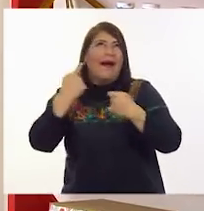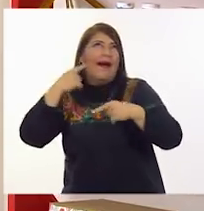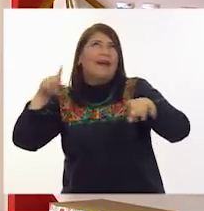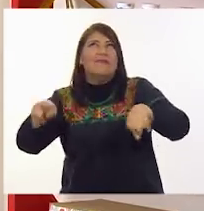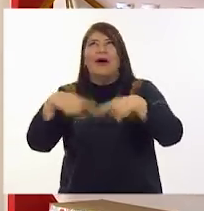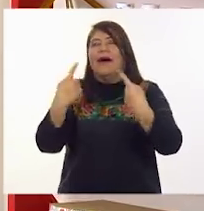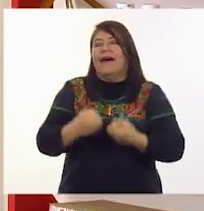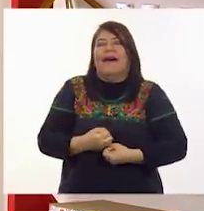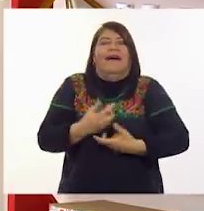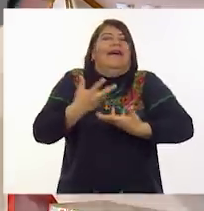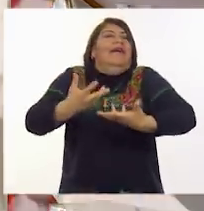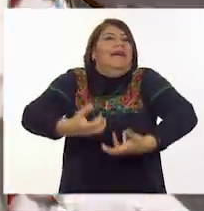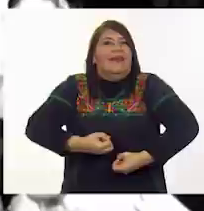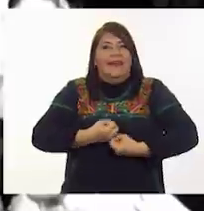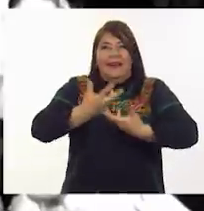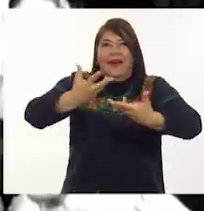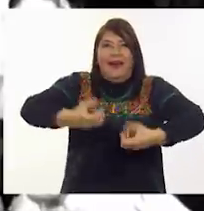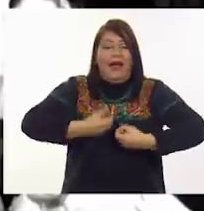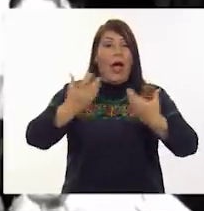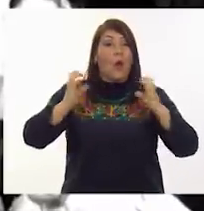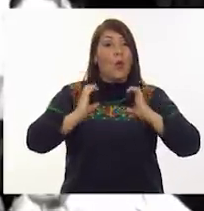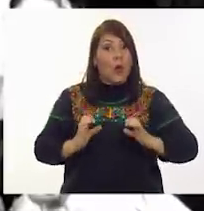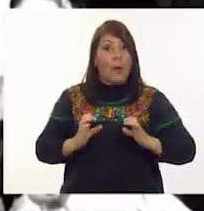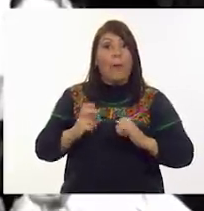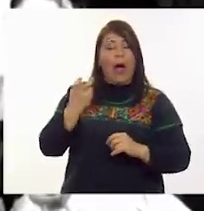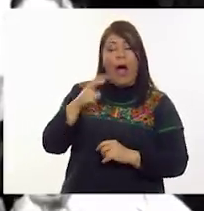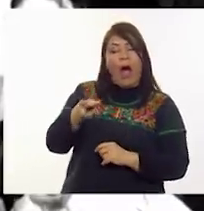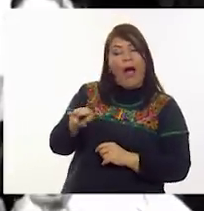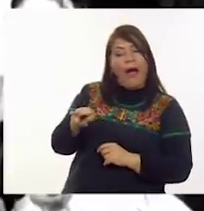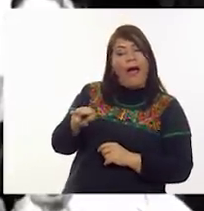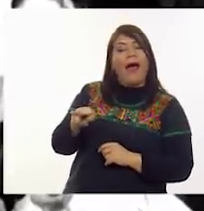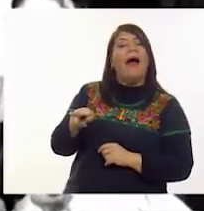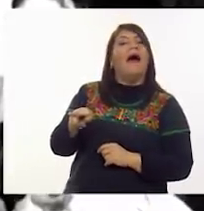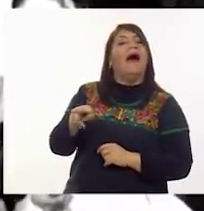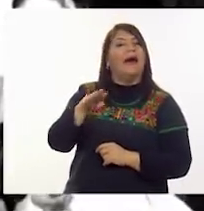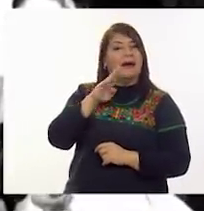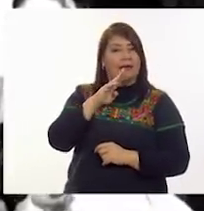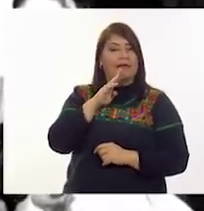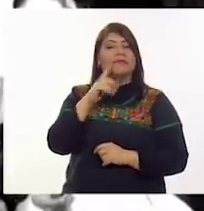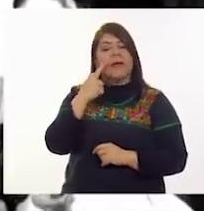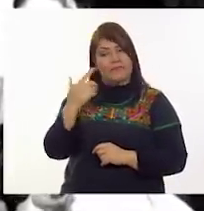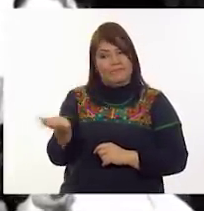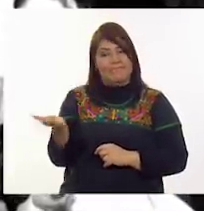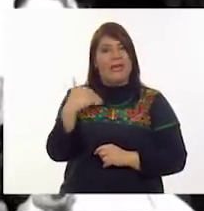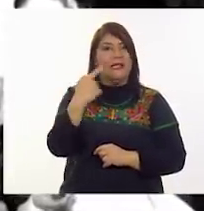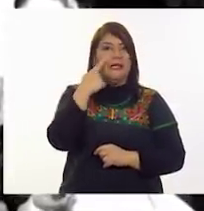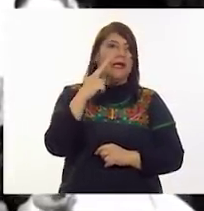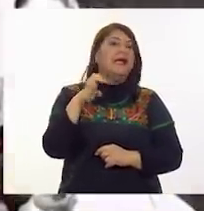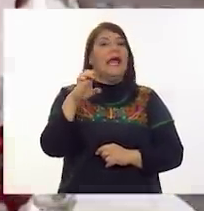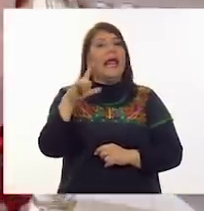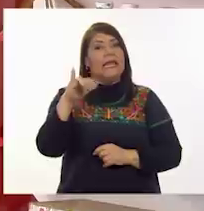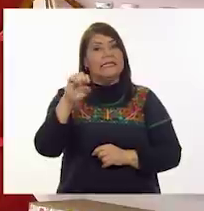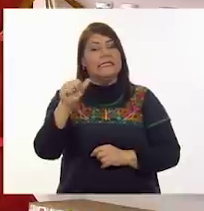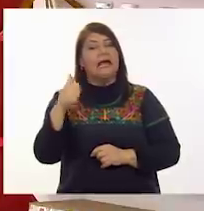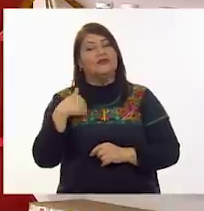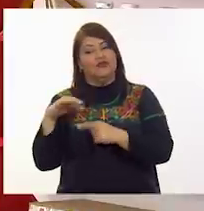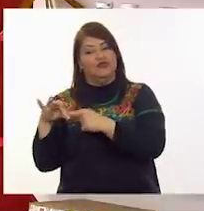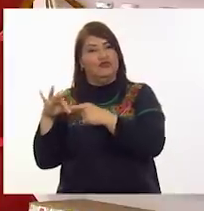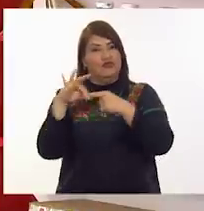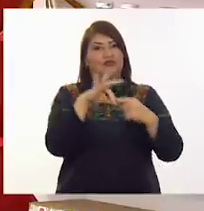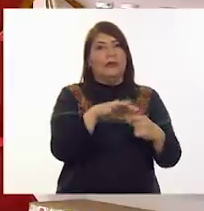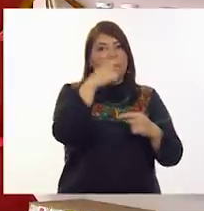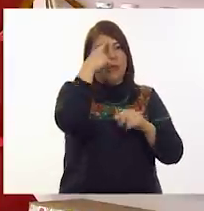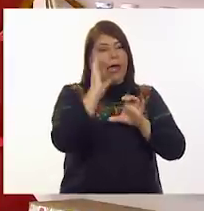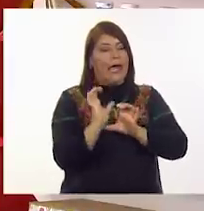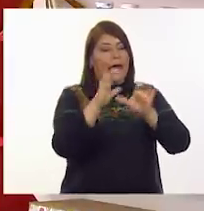su cuerpo. Fue por eso que su mamá le dijo, vamos Elisa, te voy a inscribir en